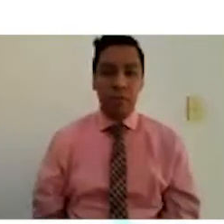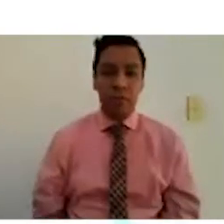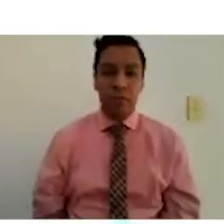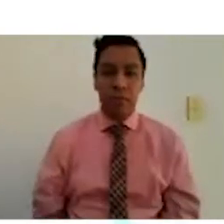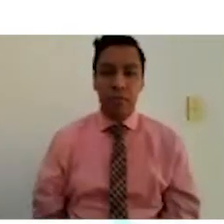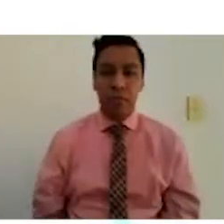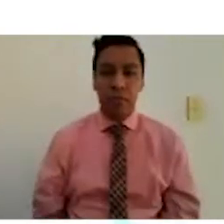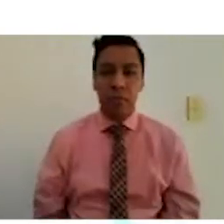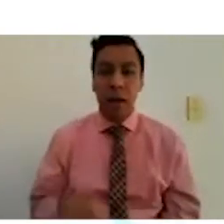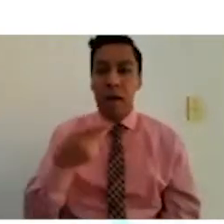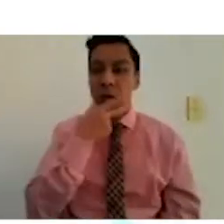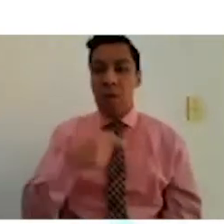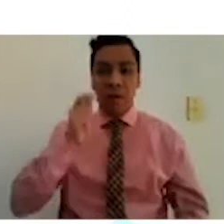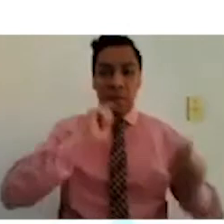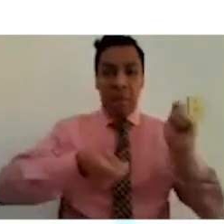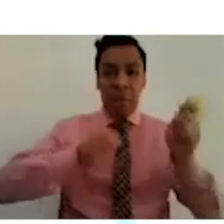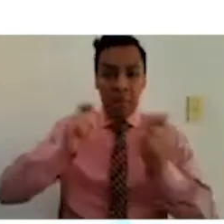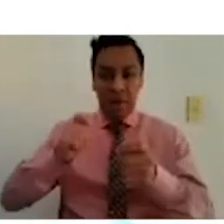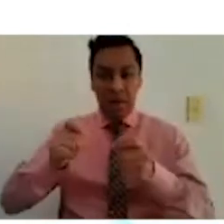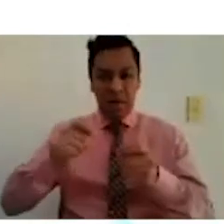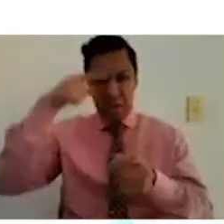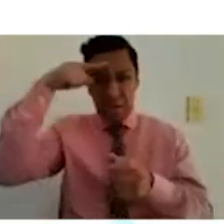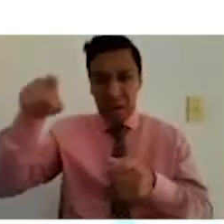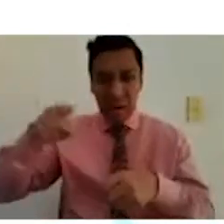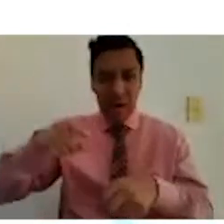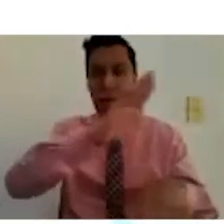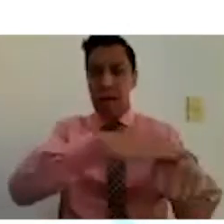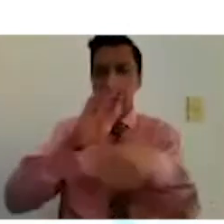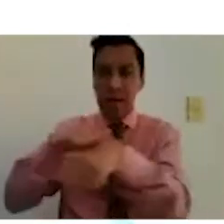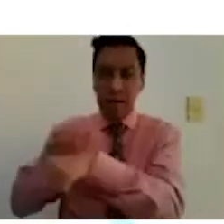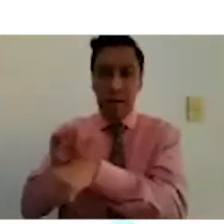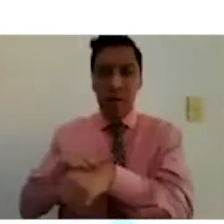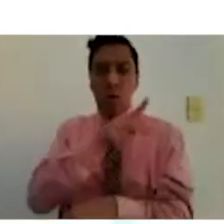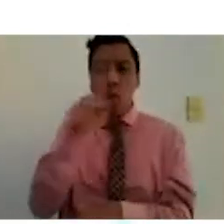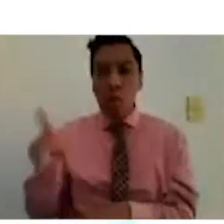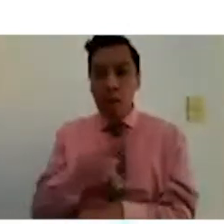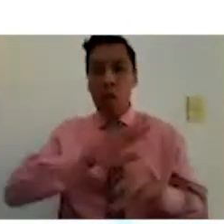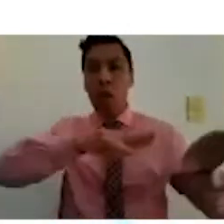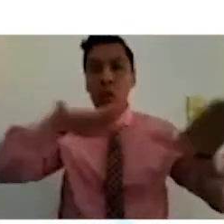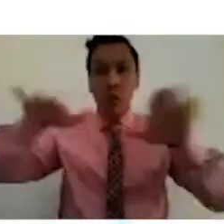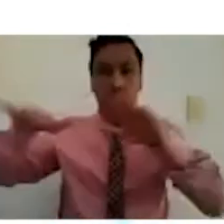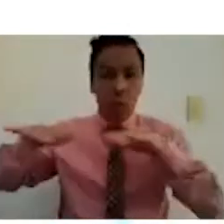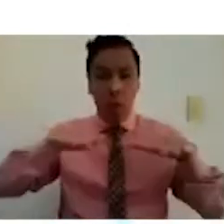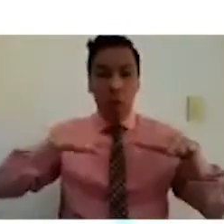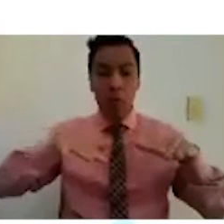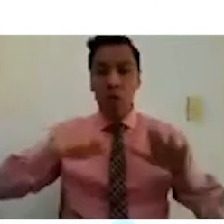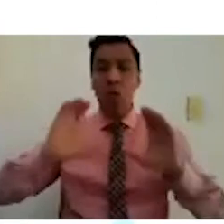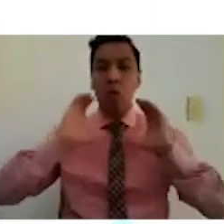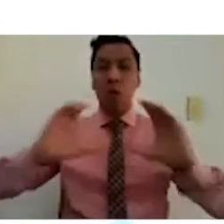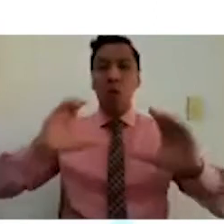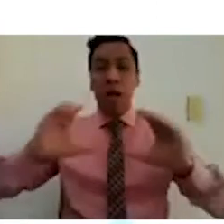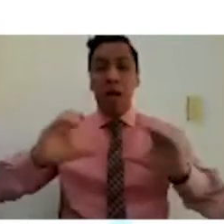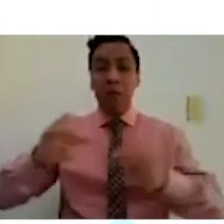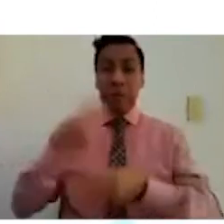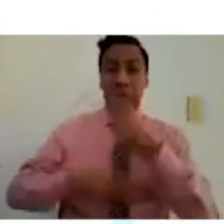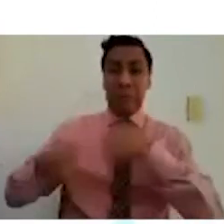Está el tamborilero, toca para llamar la atención del poblado, que se asoma por las ventanas,